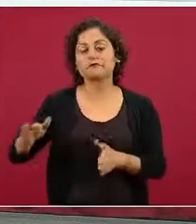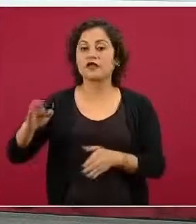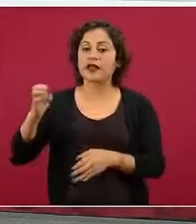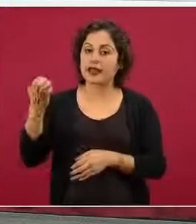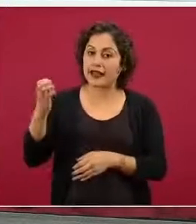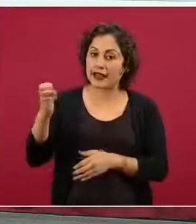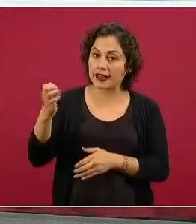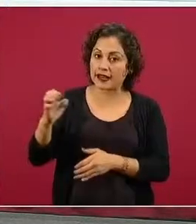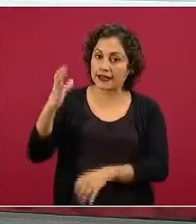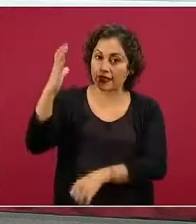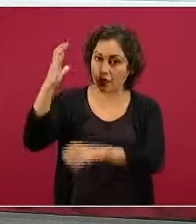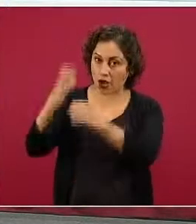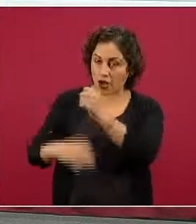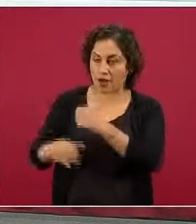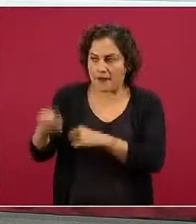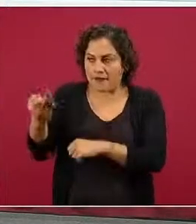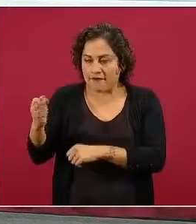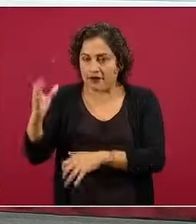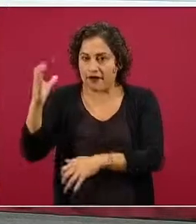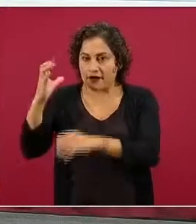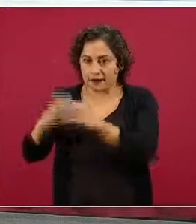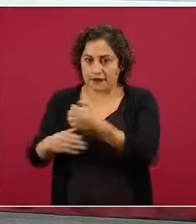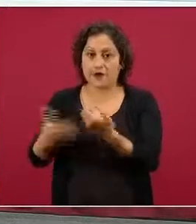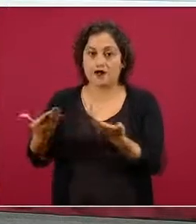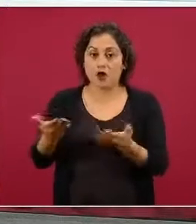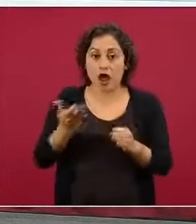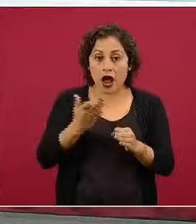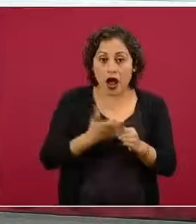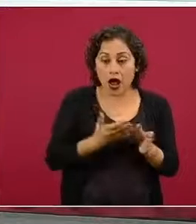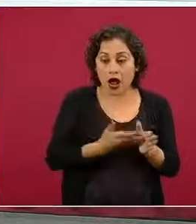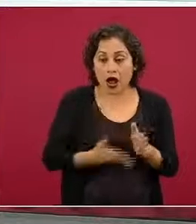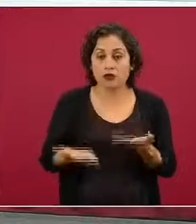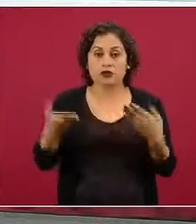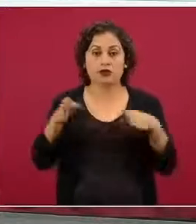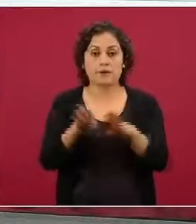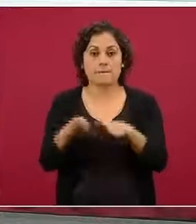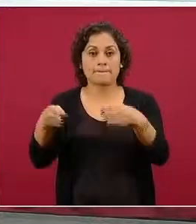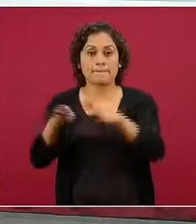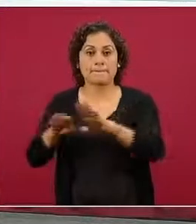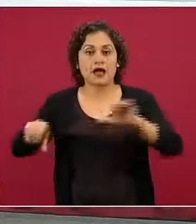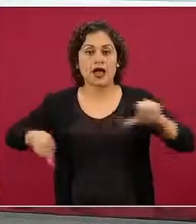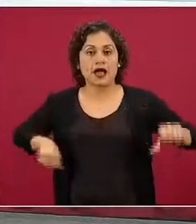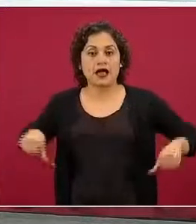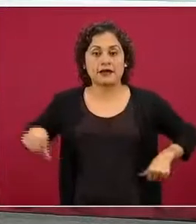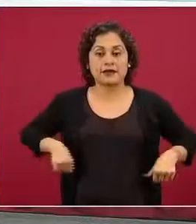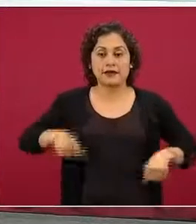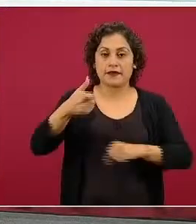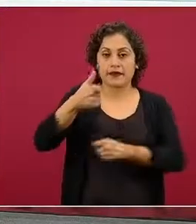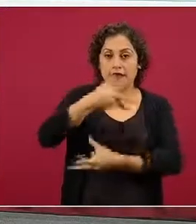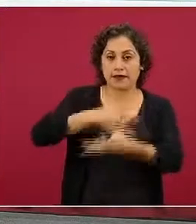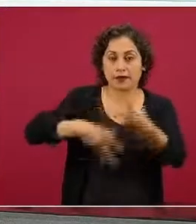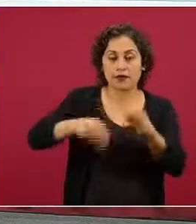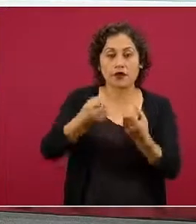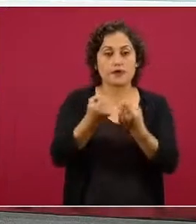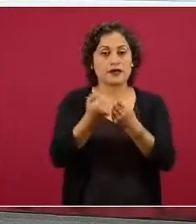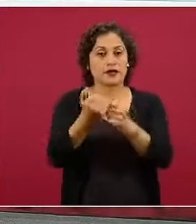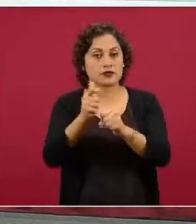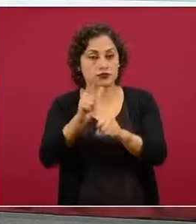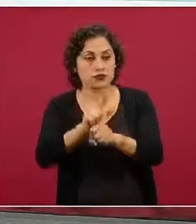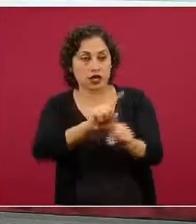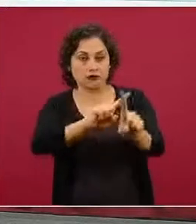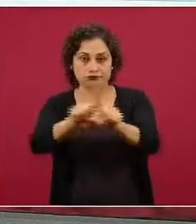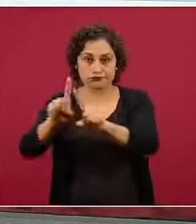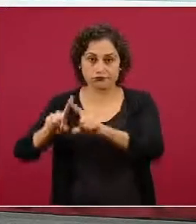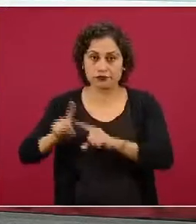febrero, con un cierre importante de actividades sociales y económicas. Actualmente tienen también